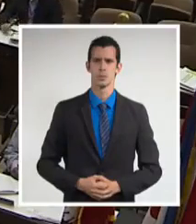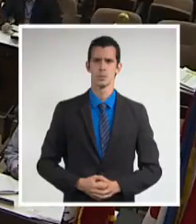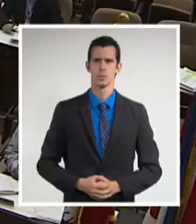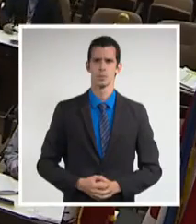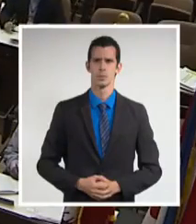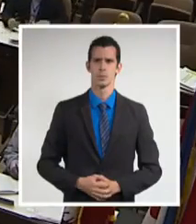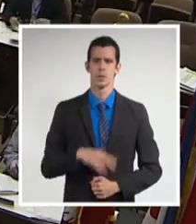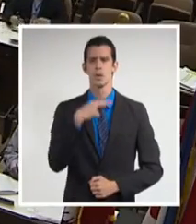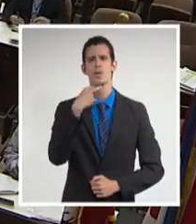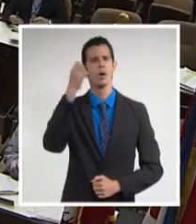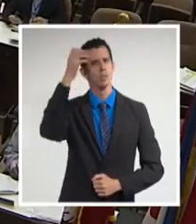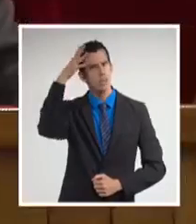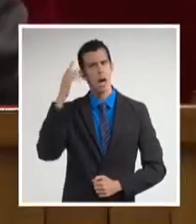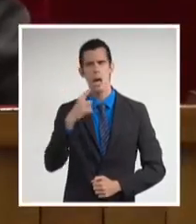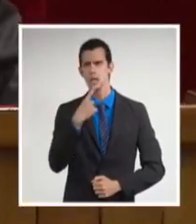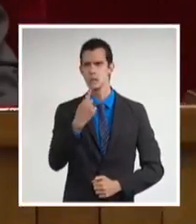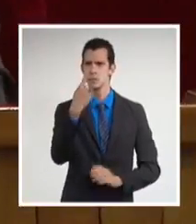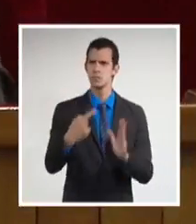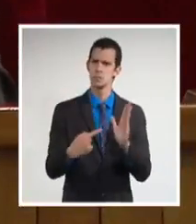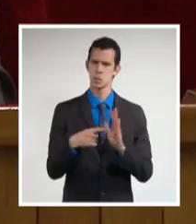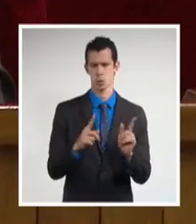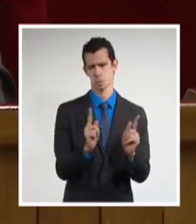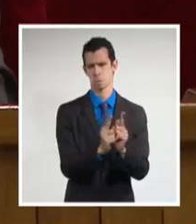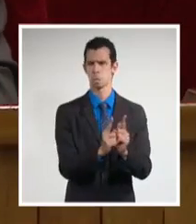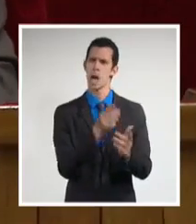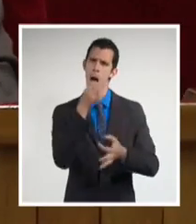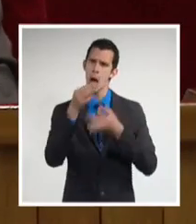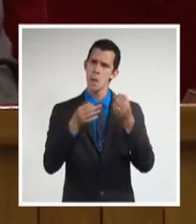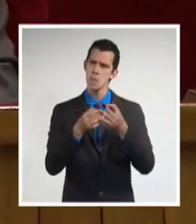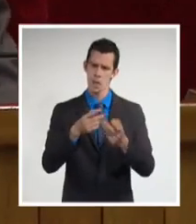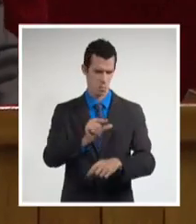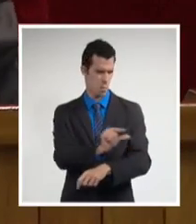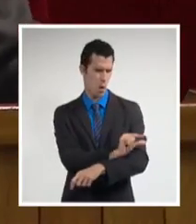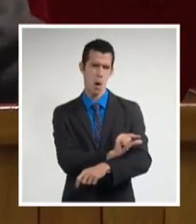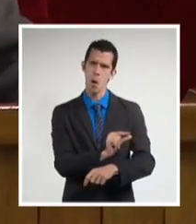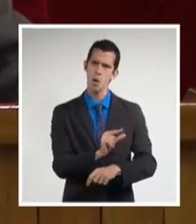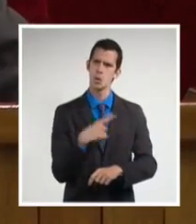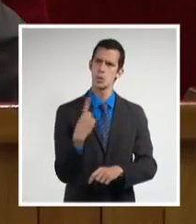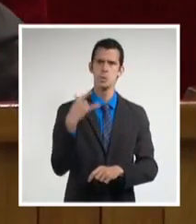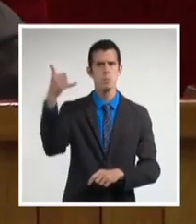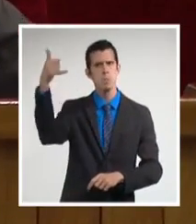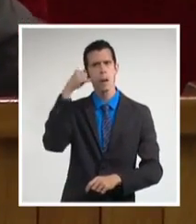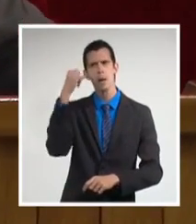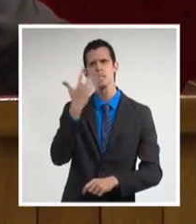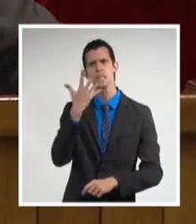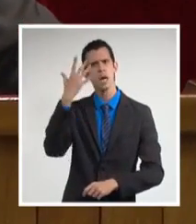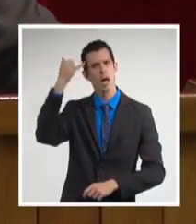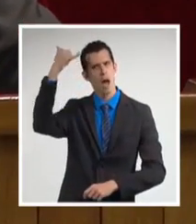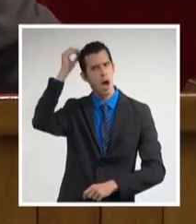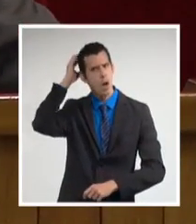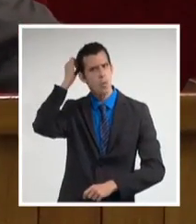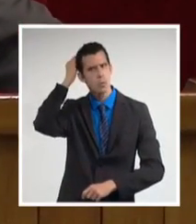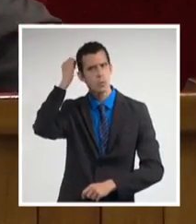Bueno, explicarle que hace solo unos breves instantes recibimos una llamada del general de ejército Raúl Castro